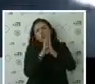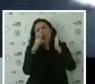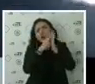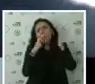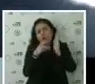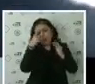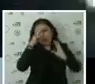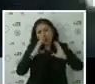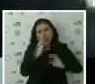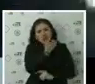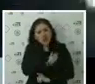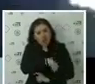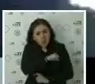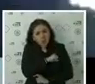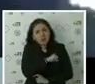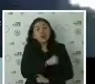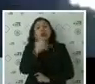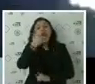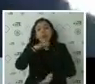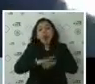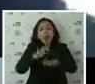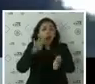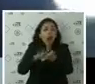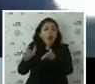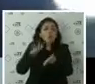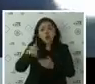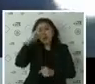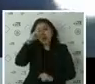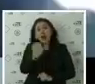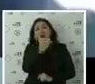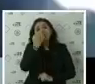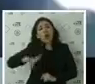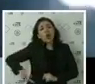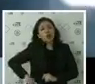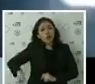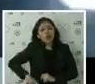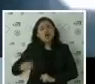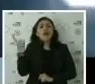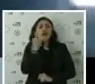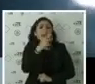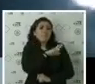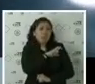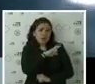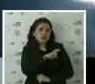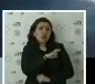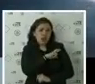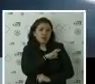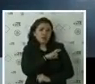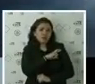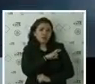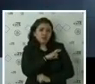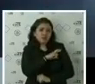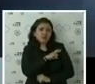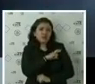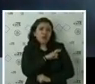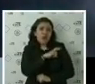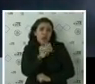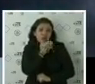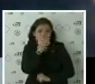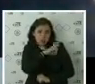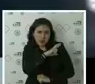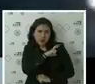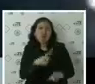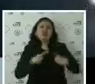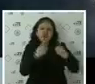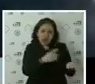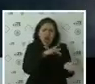sanitarias, y se le den más apoyo a escuelas públicas que a escuelas privadas. Bueno, o sea, escuelas privadas pues sí